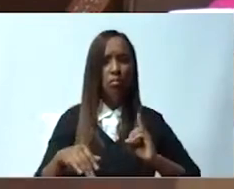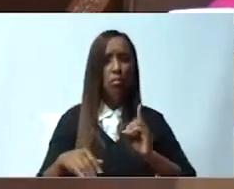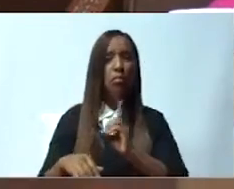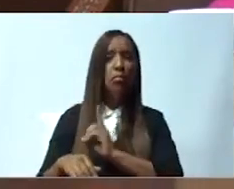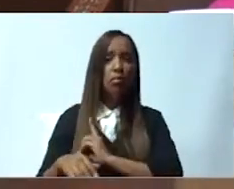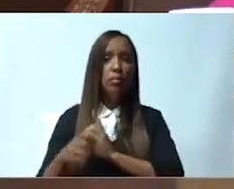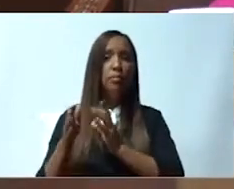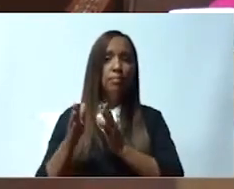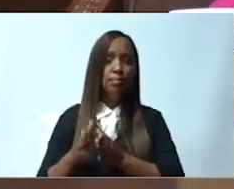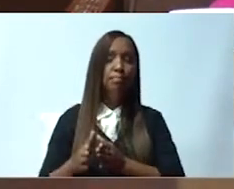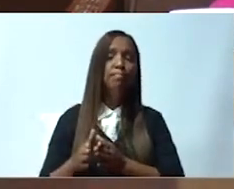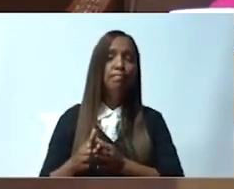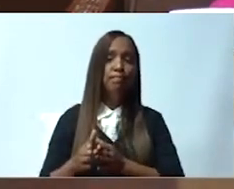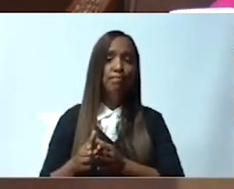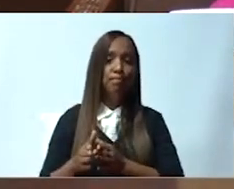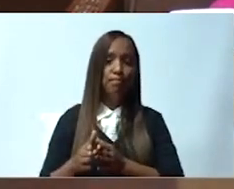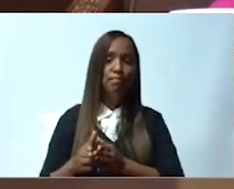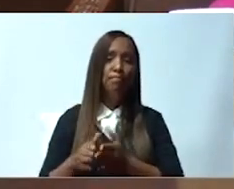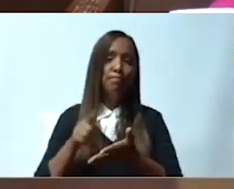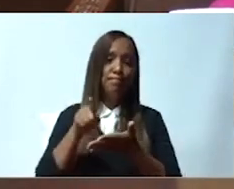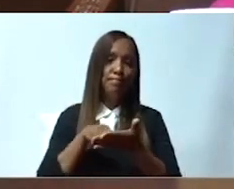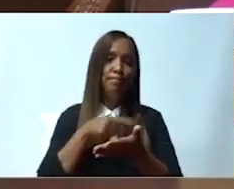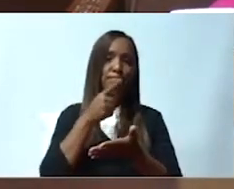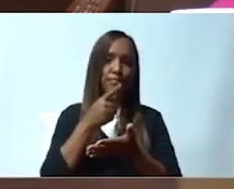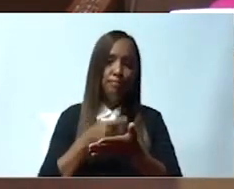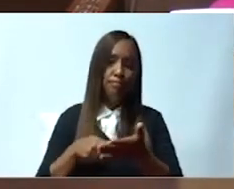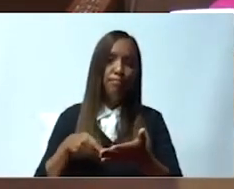Vamos a someterlo de nuevo.